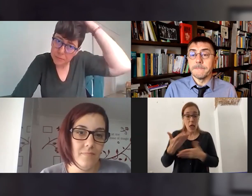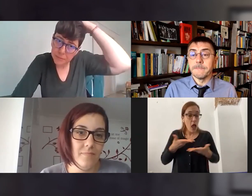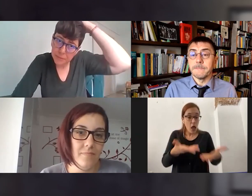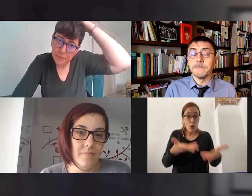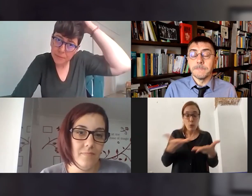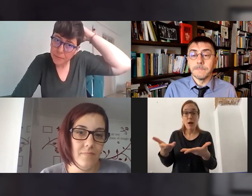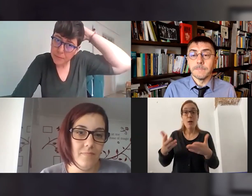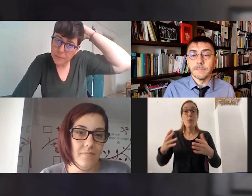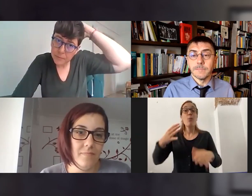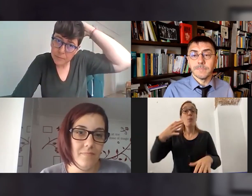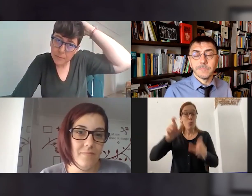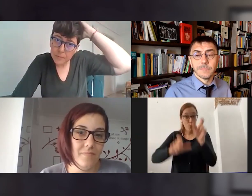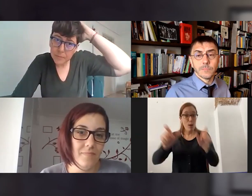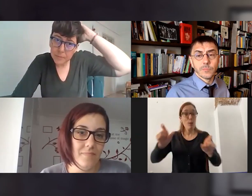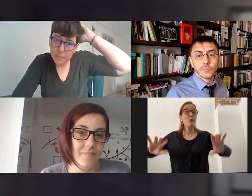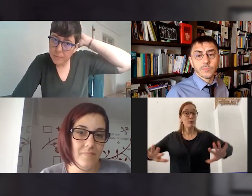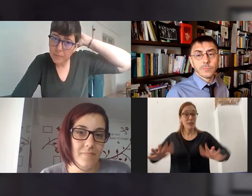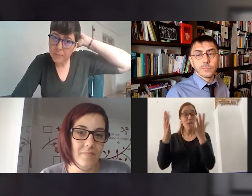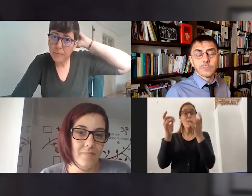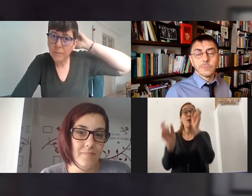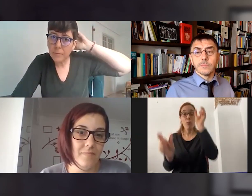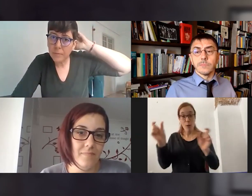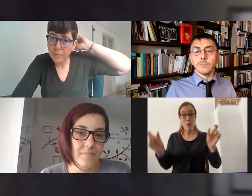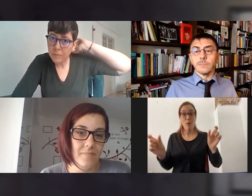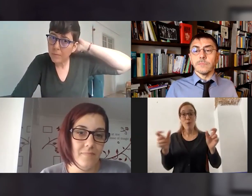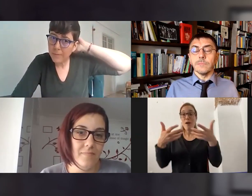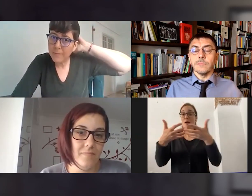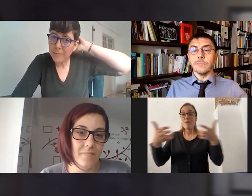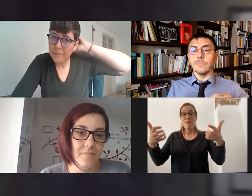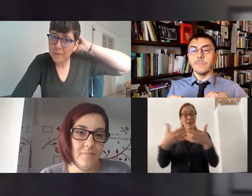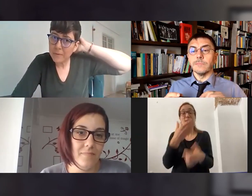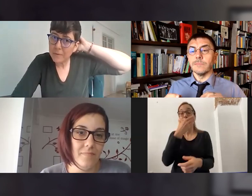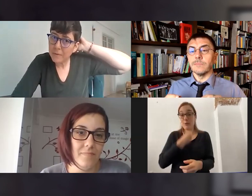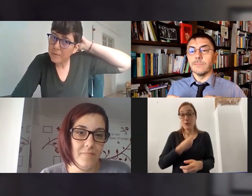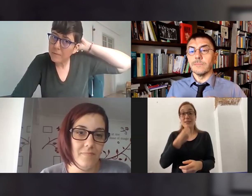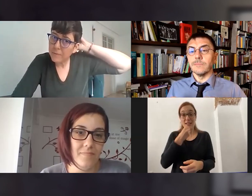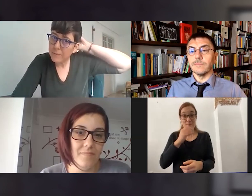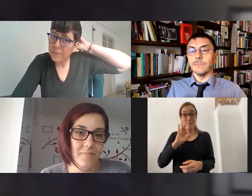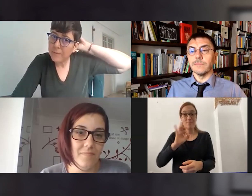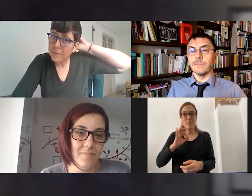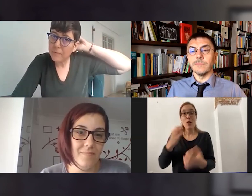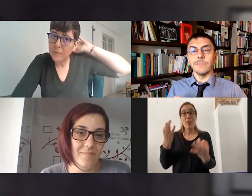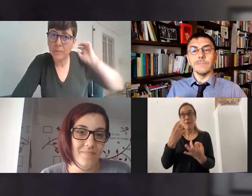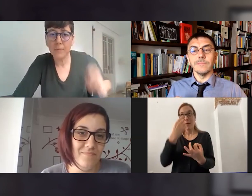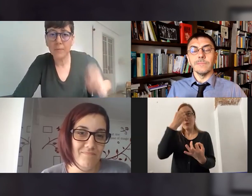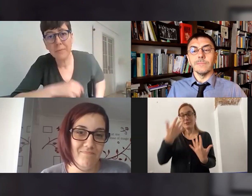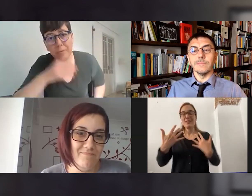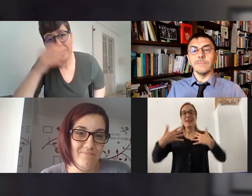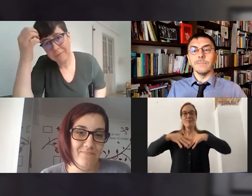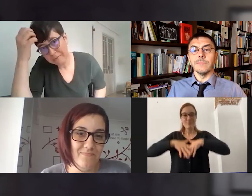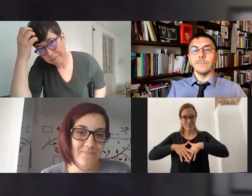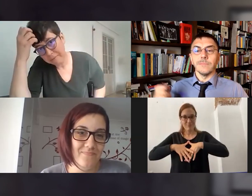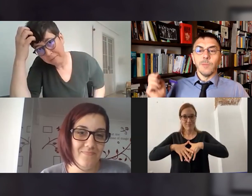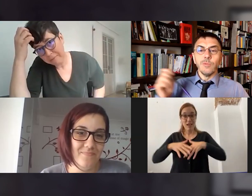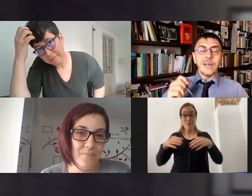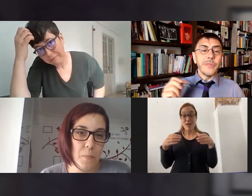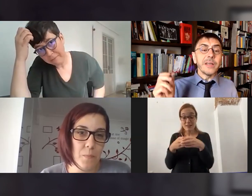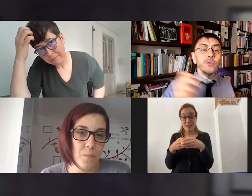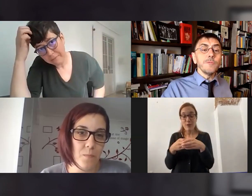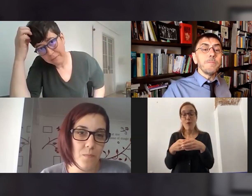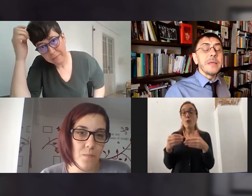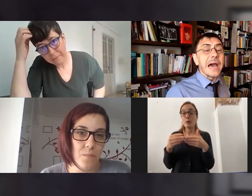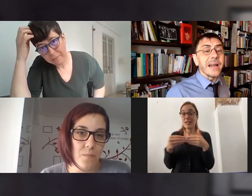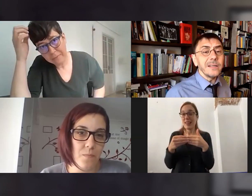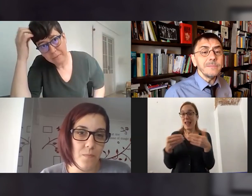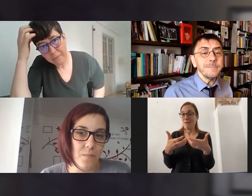salva al pueblo. Entonces creo que es una frase muy bonita que nos la debemos creer y que como partido la debemos utilizar. Muchas gracias,